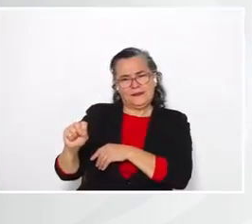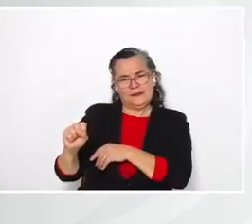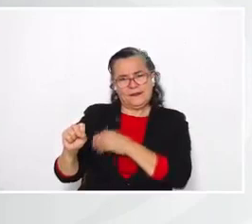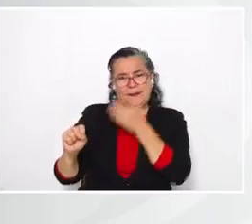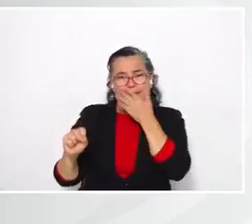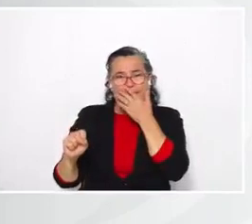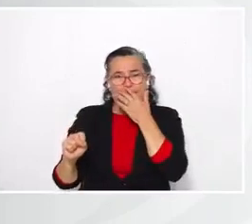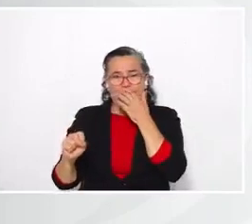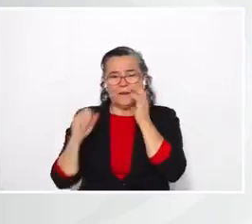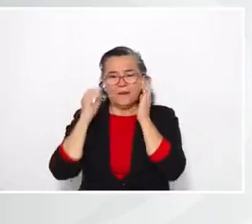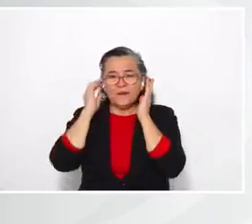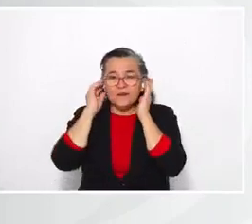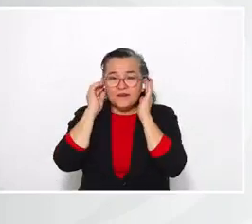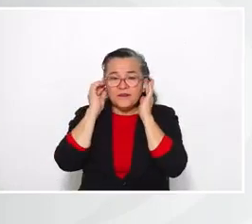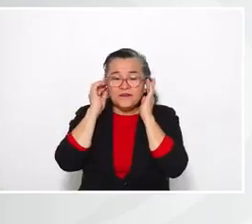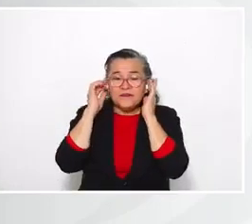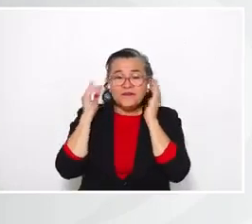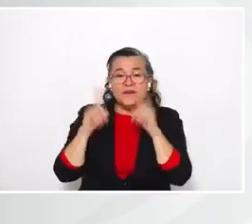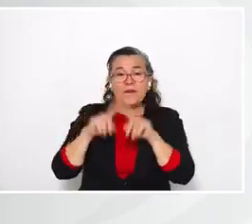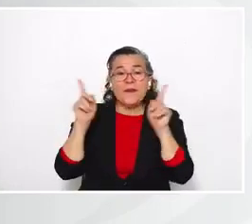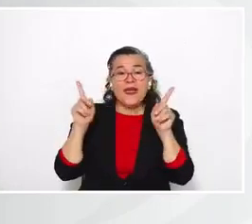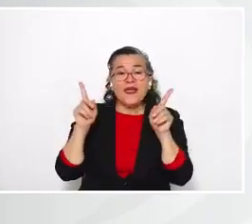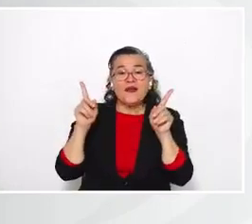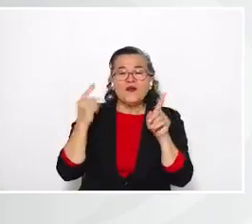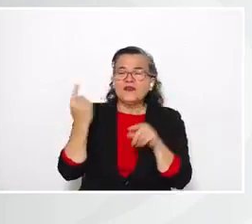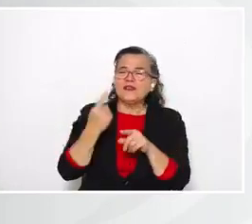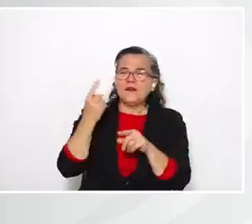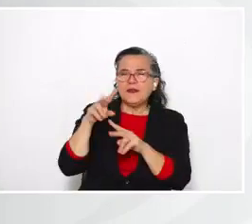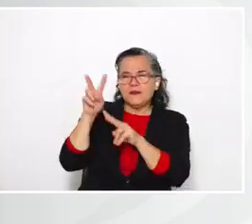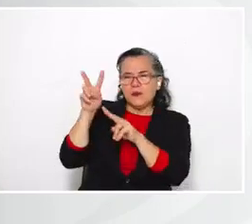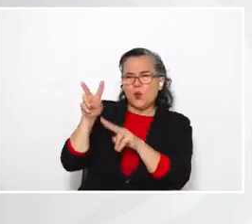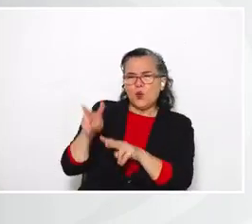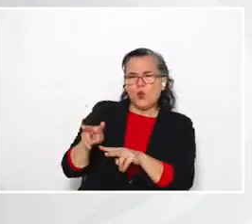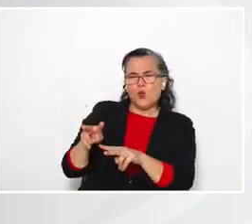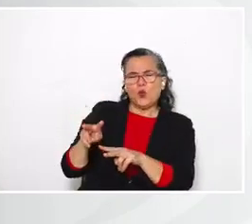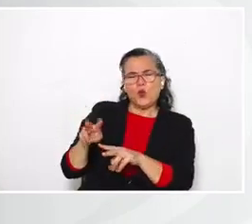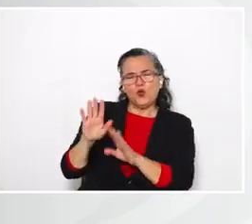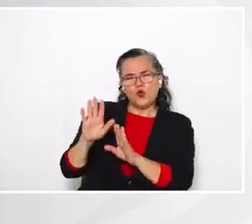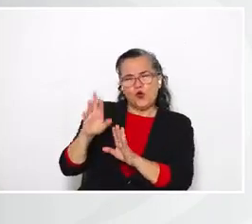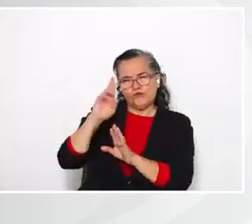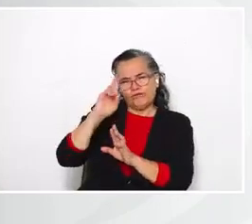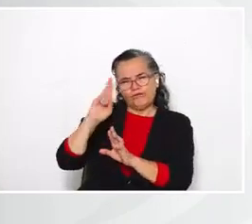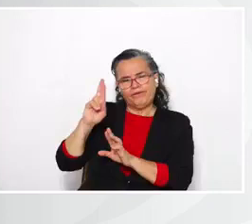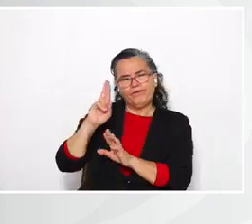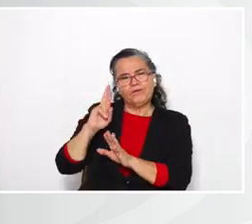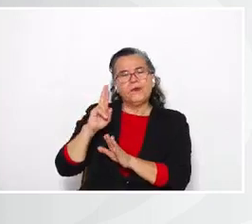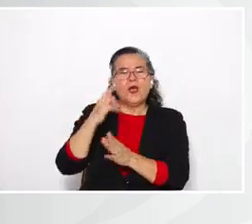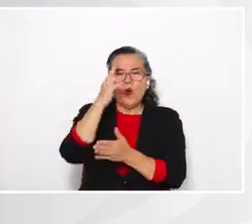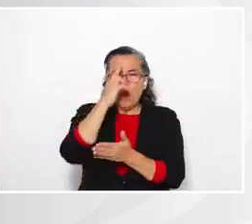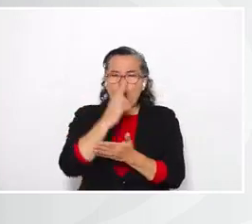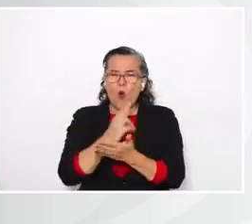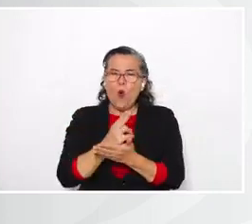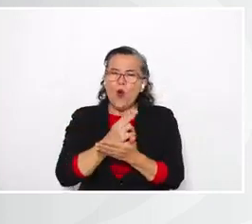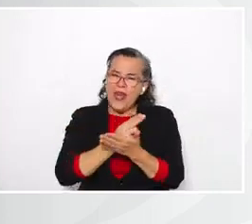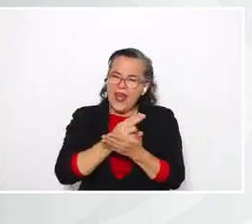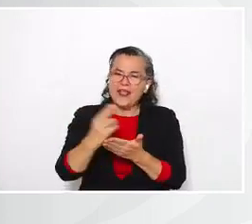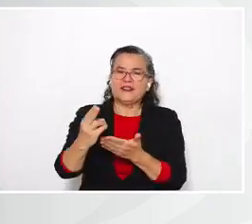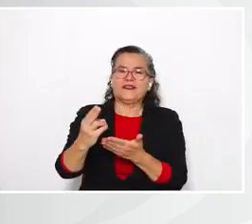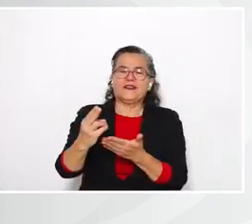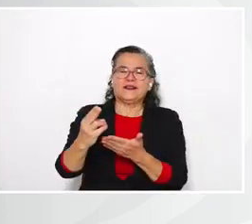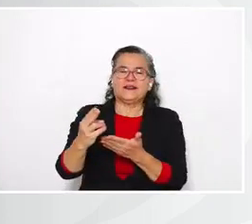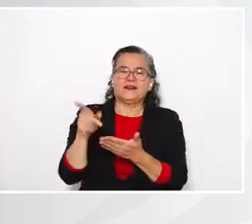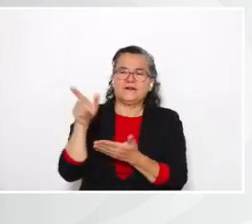pero siempre lo admiré en su honestidad. en algo sí